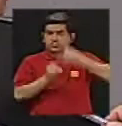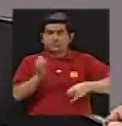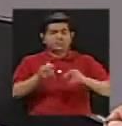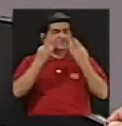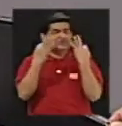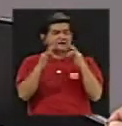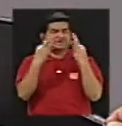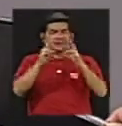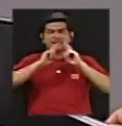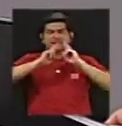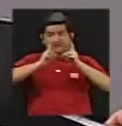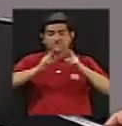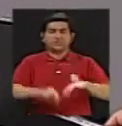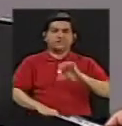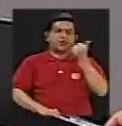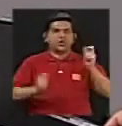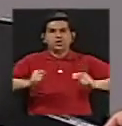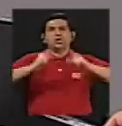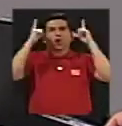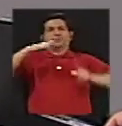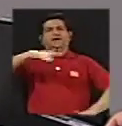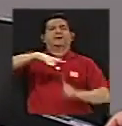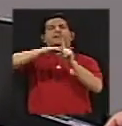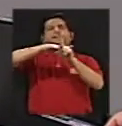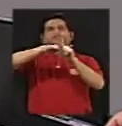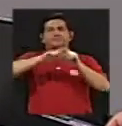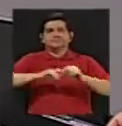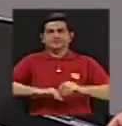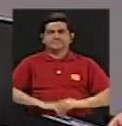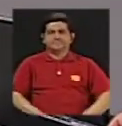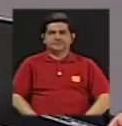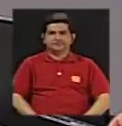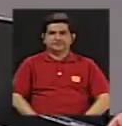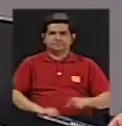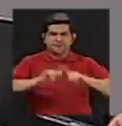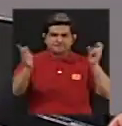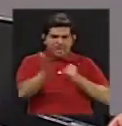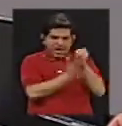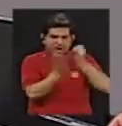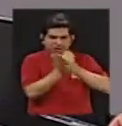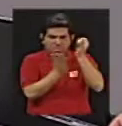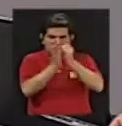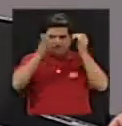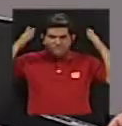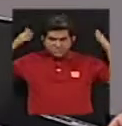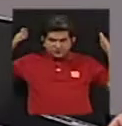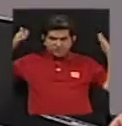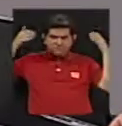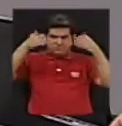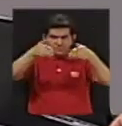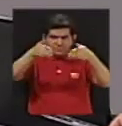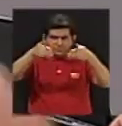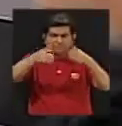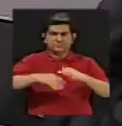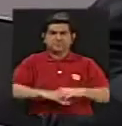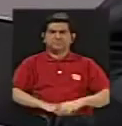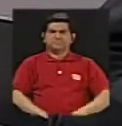responder esta sorpresa, y hay otra sorpresa más, ¿verdad? Pero la investigación está enfocada